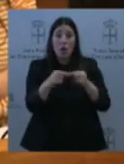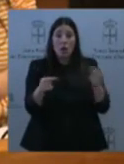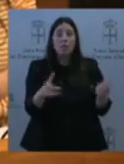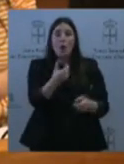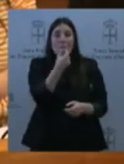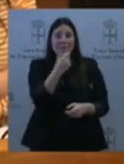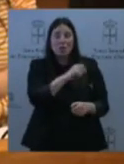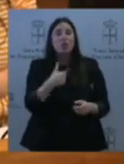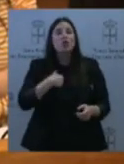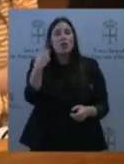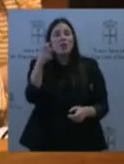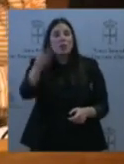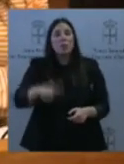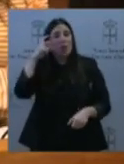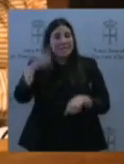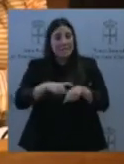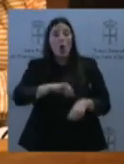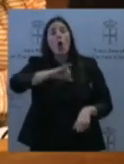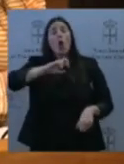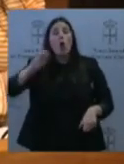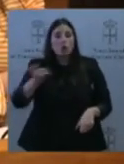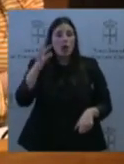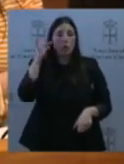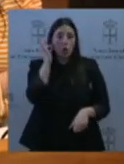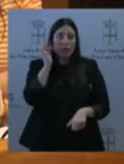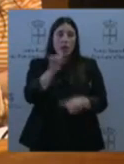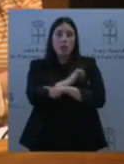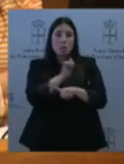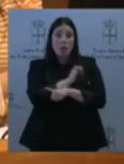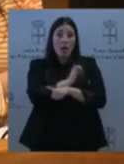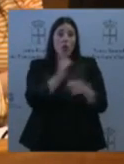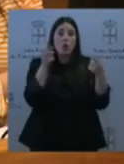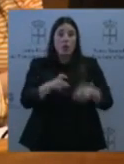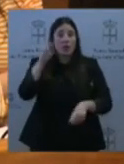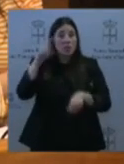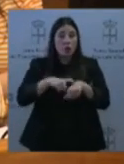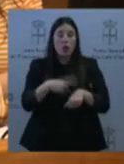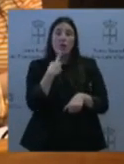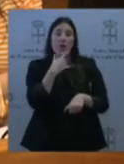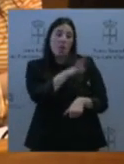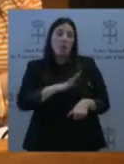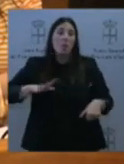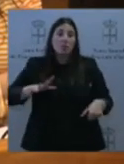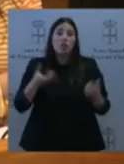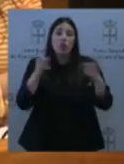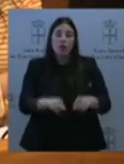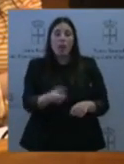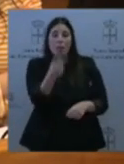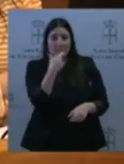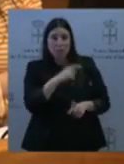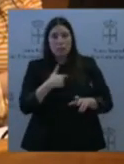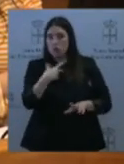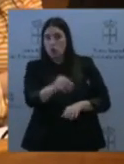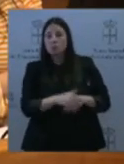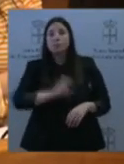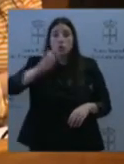desde junio esperando para ver al psicólogo tras un problema familiar. Le dicen que tome pastillas mientras tanto. Dice que no. Victoria, cuya pareja con 53 años estuvo durante años en estado